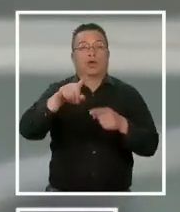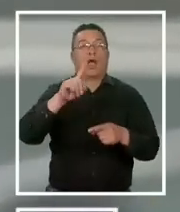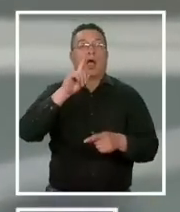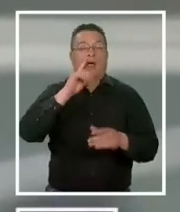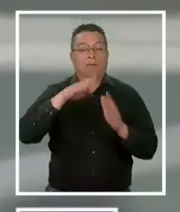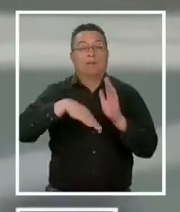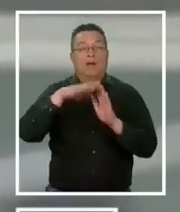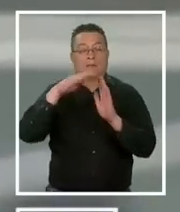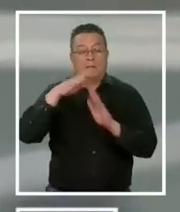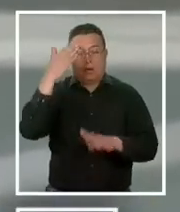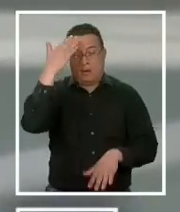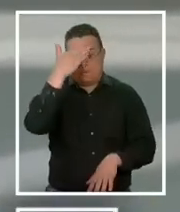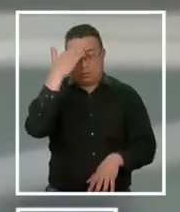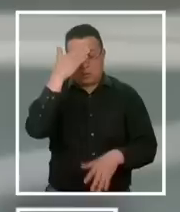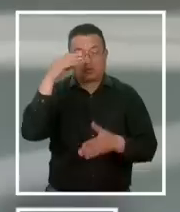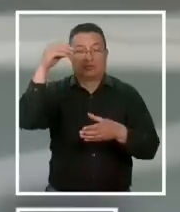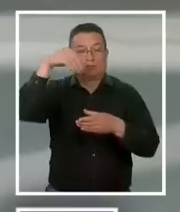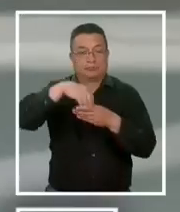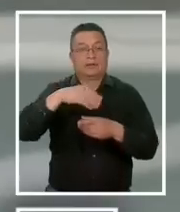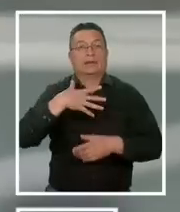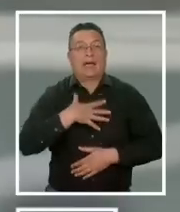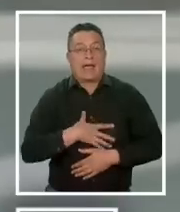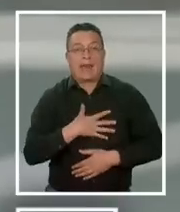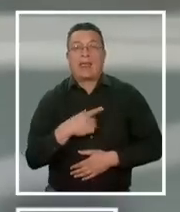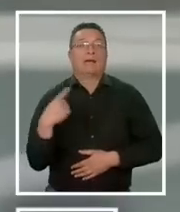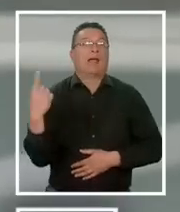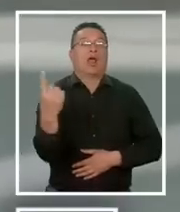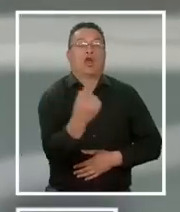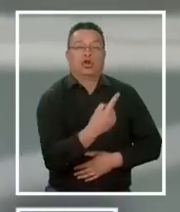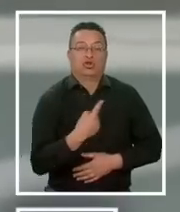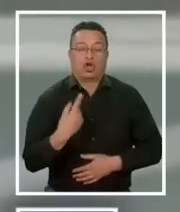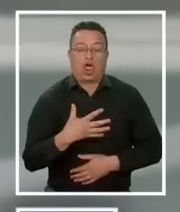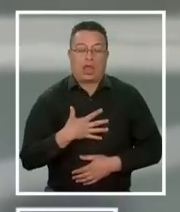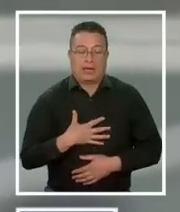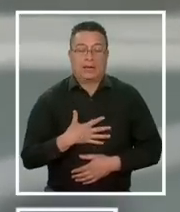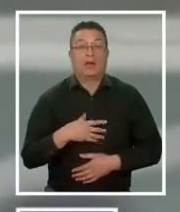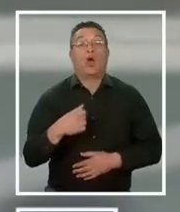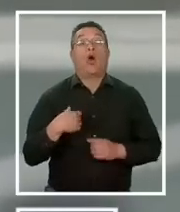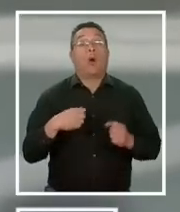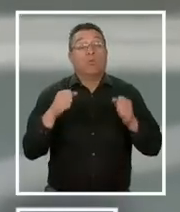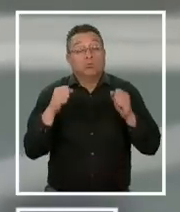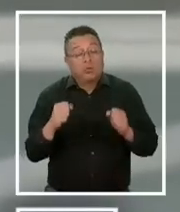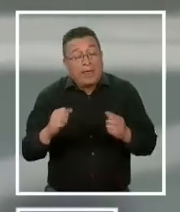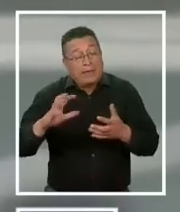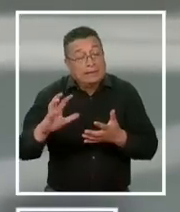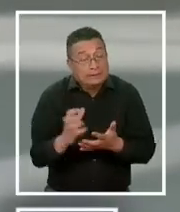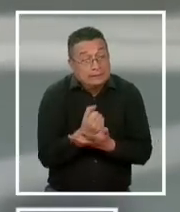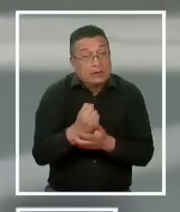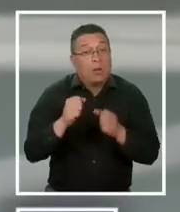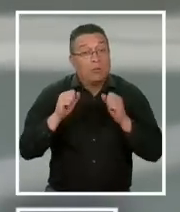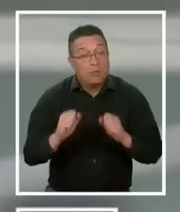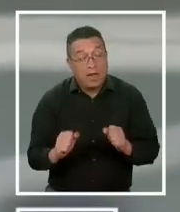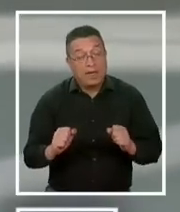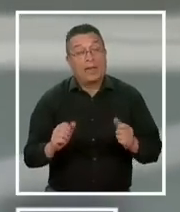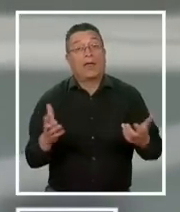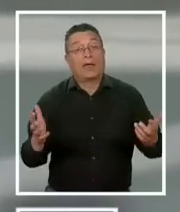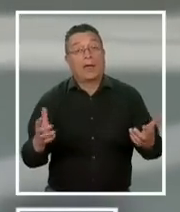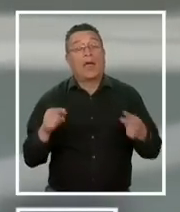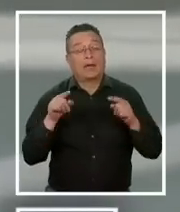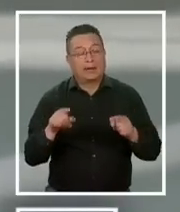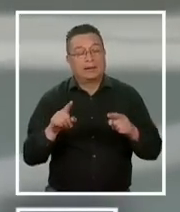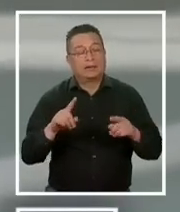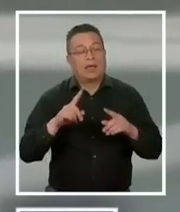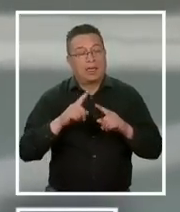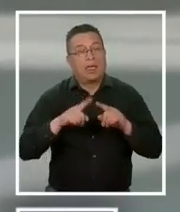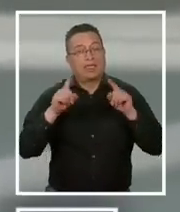alojan las principales preocupaciones y los anhelos de todas y todas lo posible es lo que por